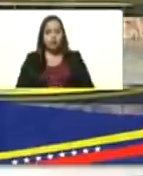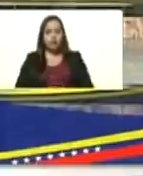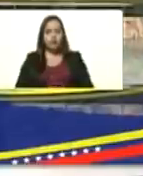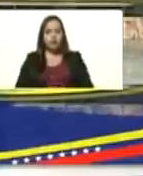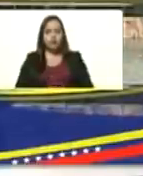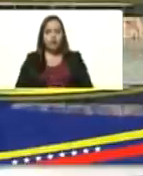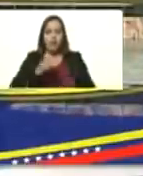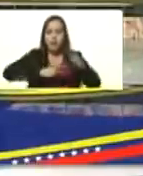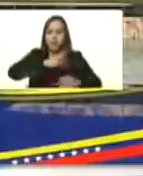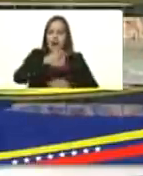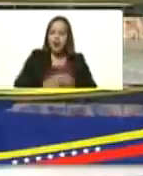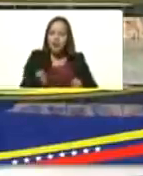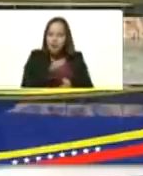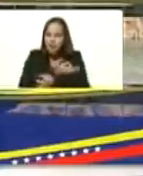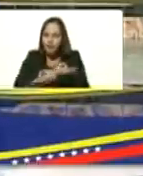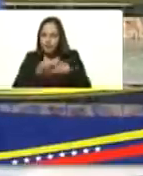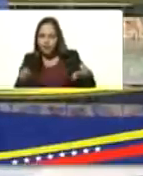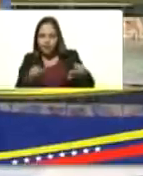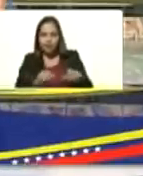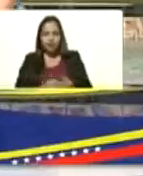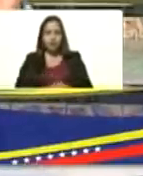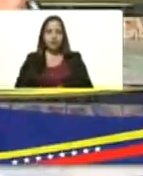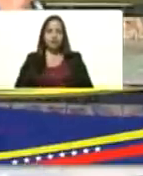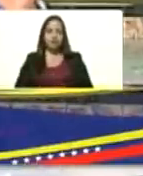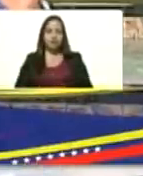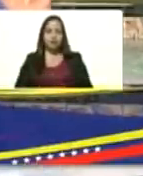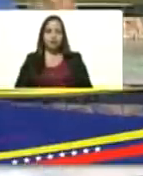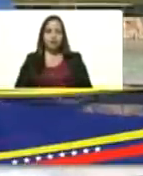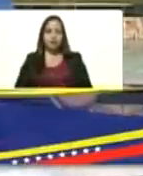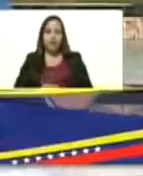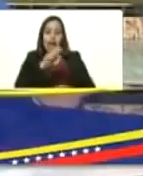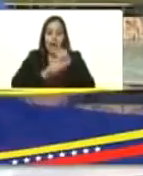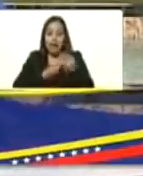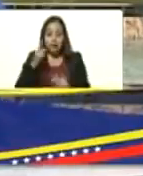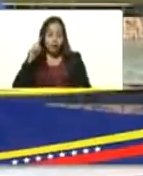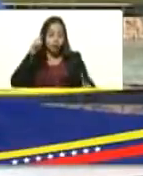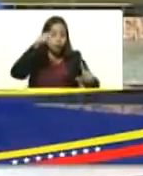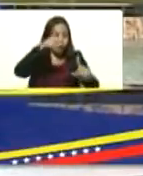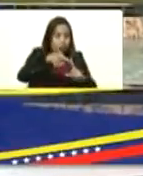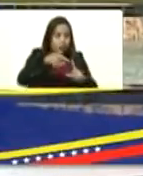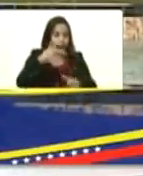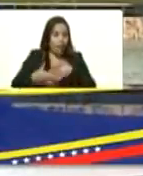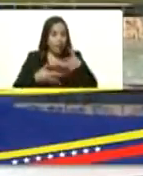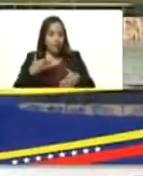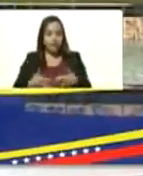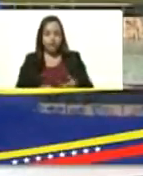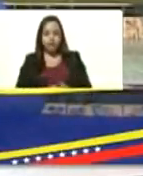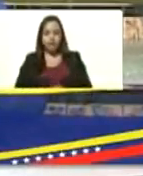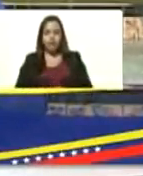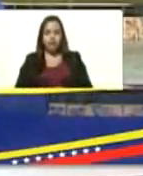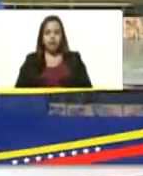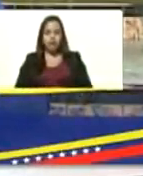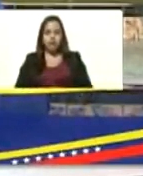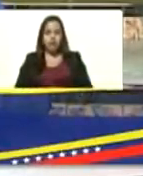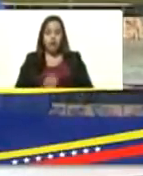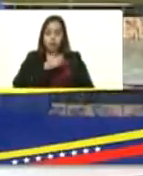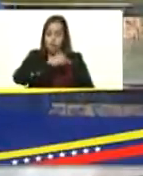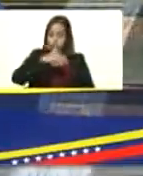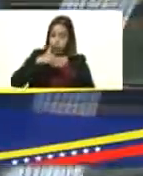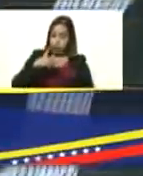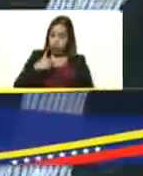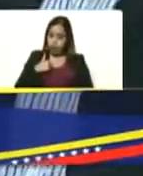planificación perfecta y ejecución directa para nosotros